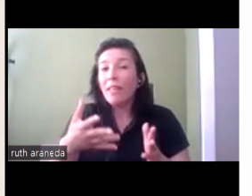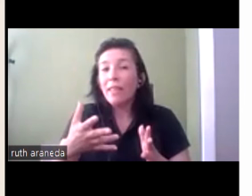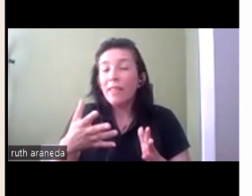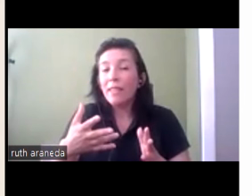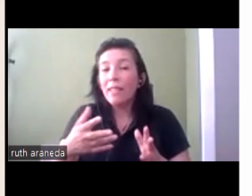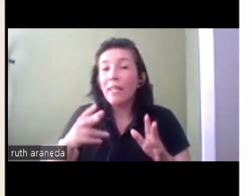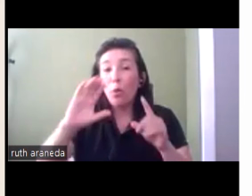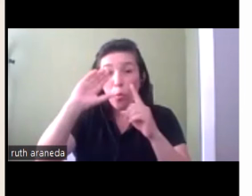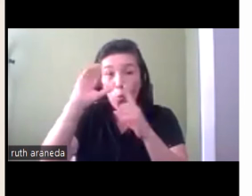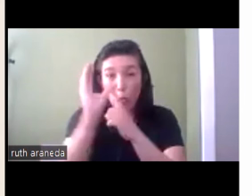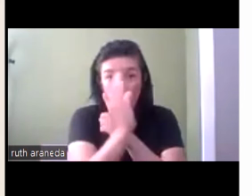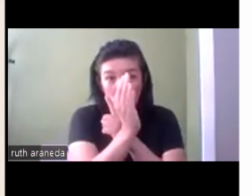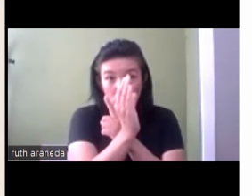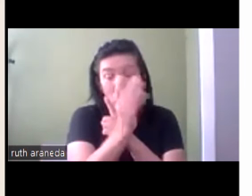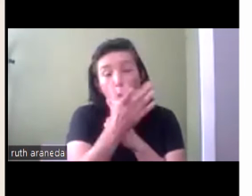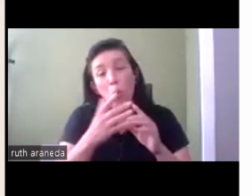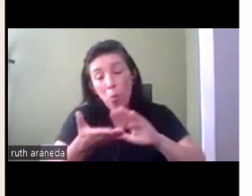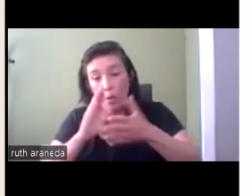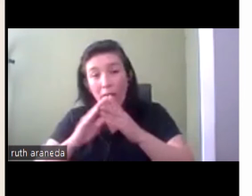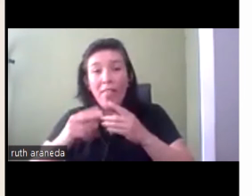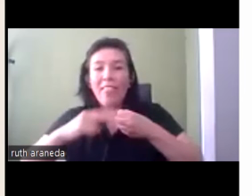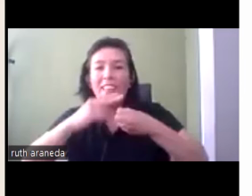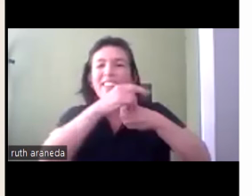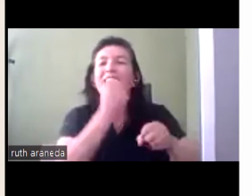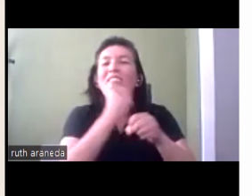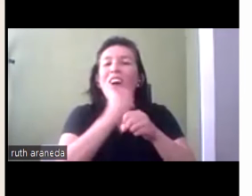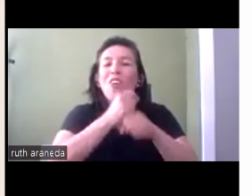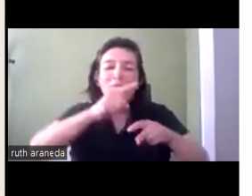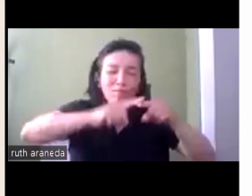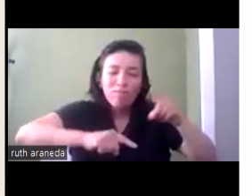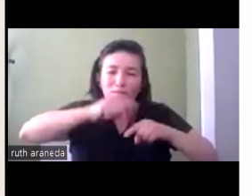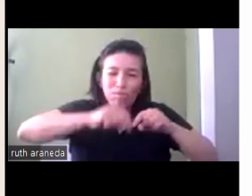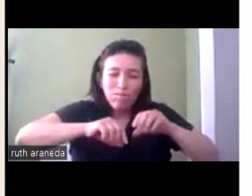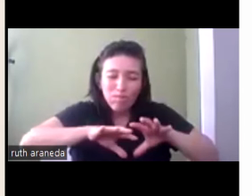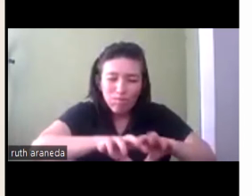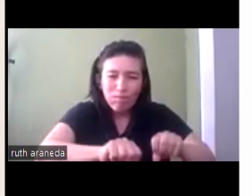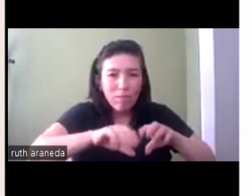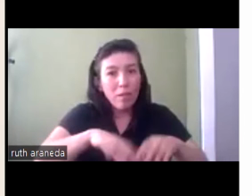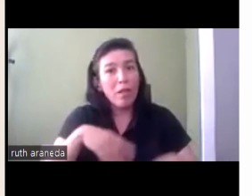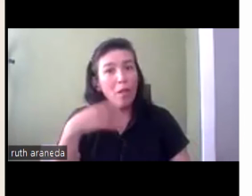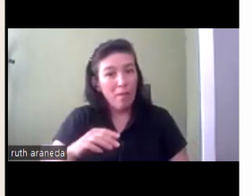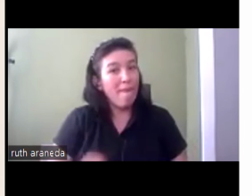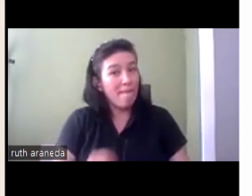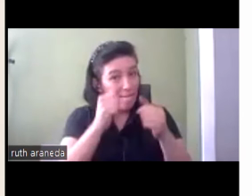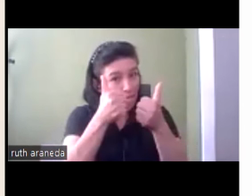de la cultura o de estas comunidades de Aguita es la producción alfarera, que requiere de un gran conocimiento y pericia técnica, y que desarrolló complejos